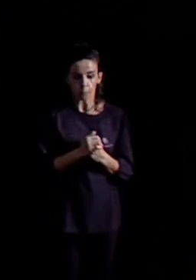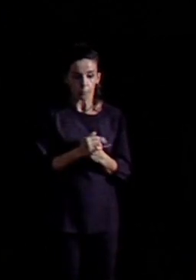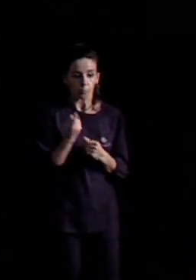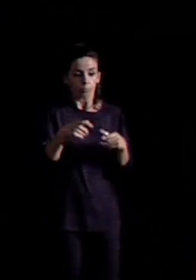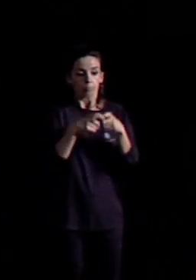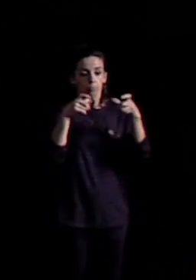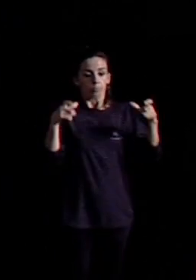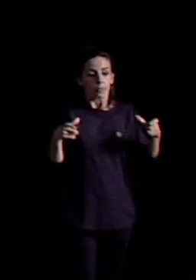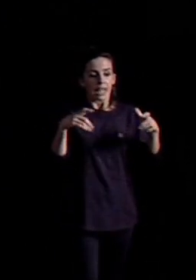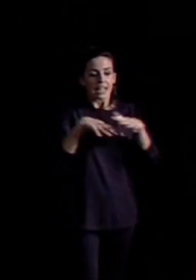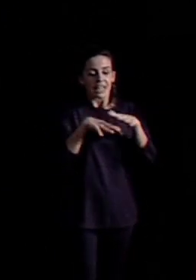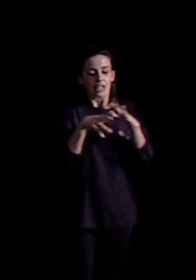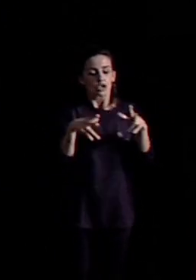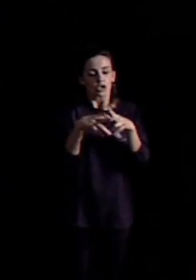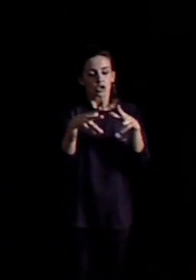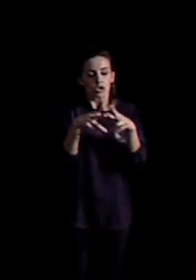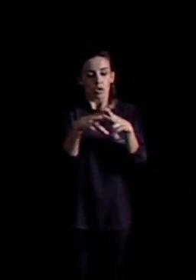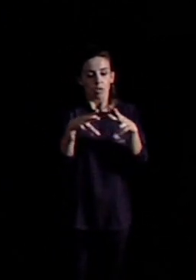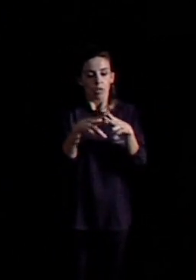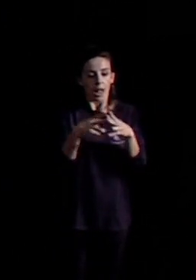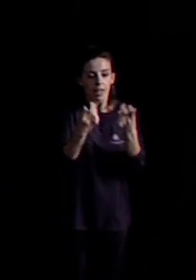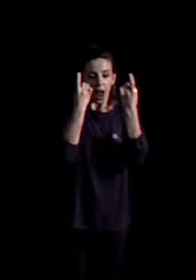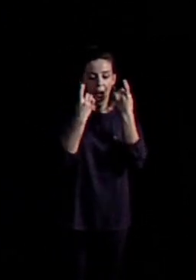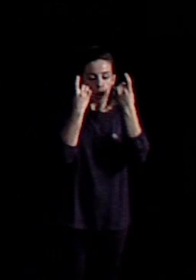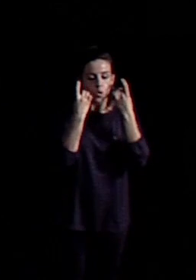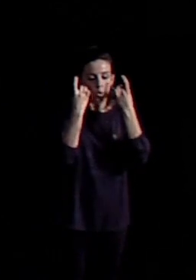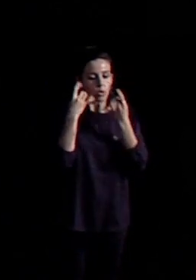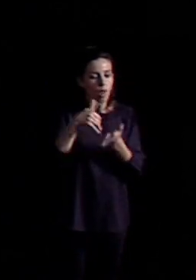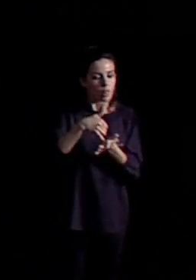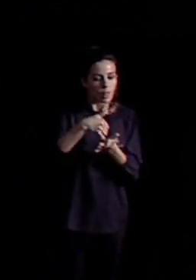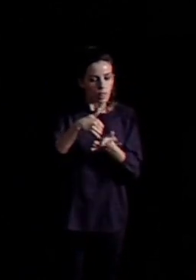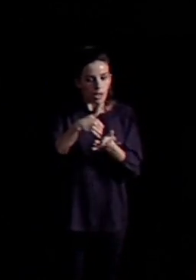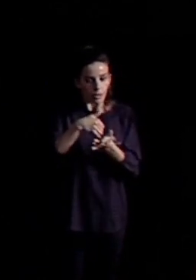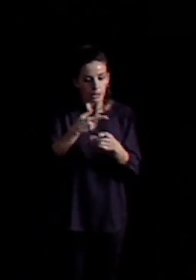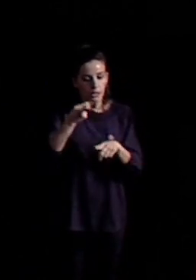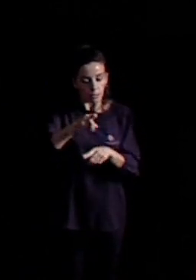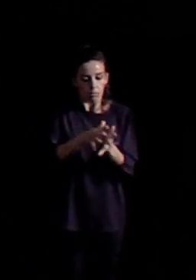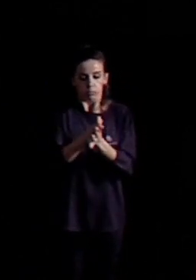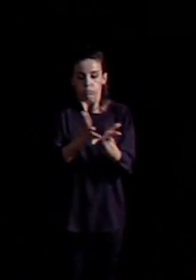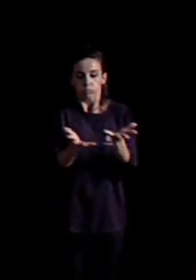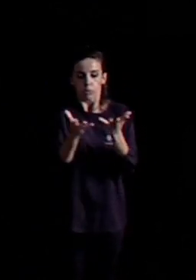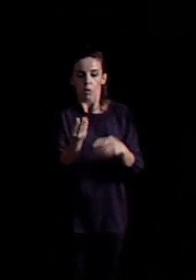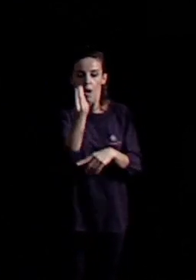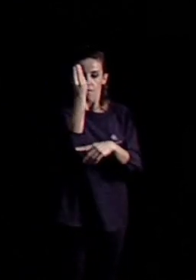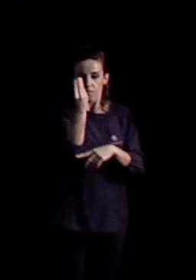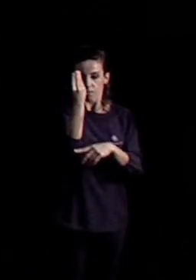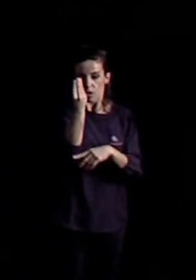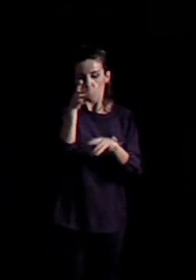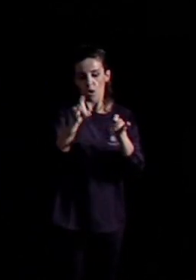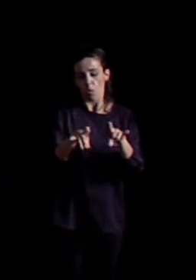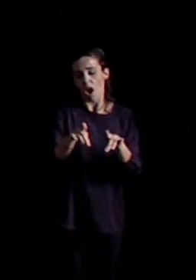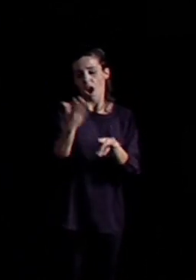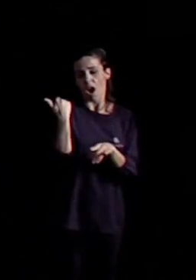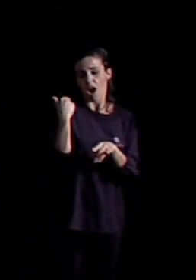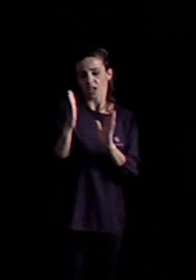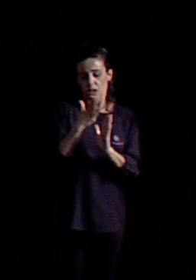Incrementar la red social de alumnos y alumnas vulnerables e impulsar la figura, como en mis tiempos era el delegado de